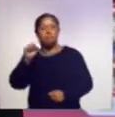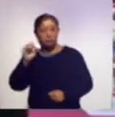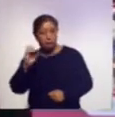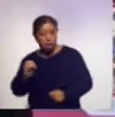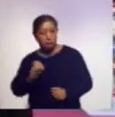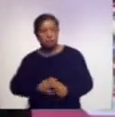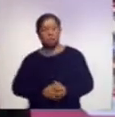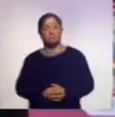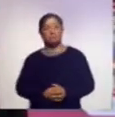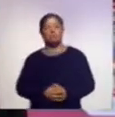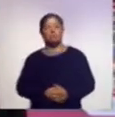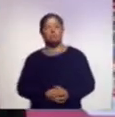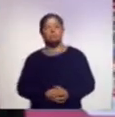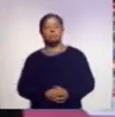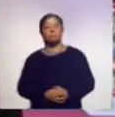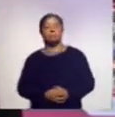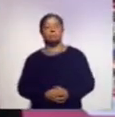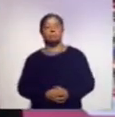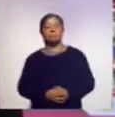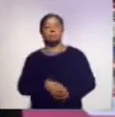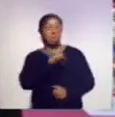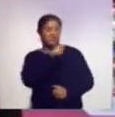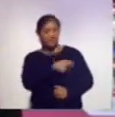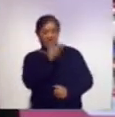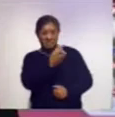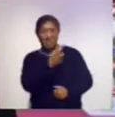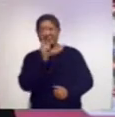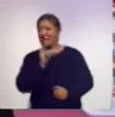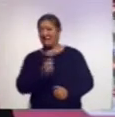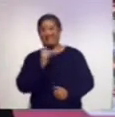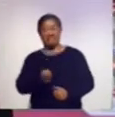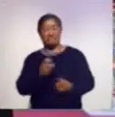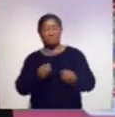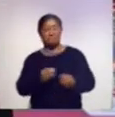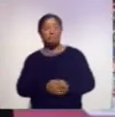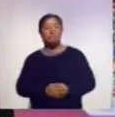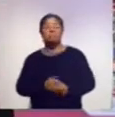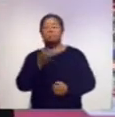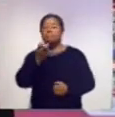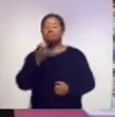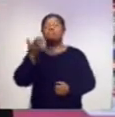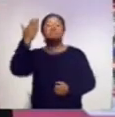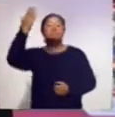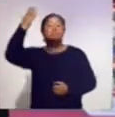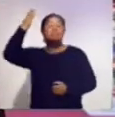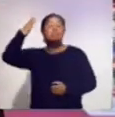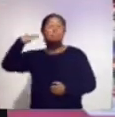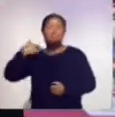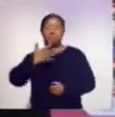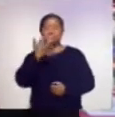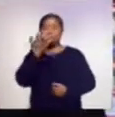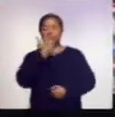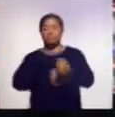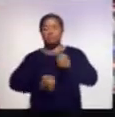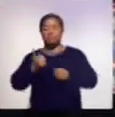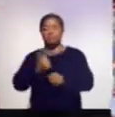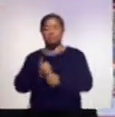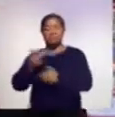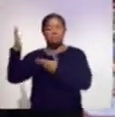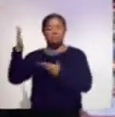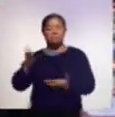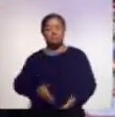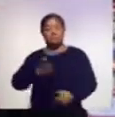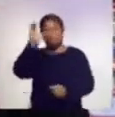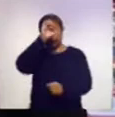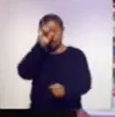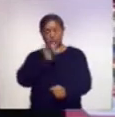muy significativo porque precisamente si hace 500 años llegó la cultura que fue la que nos trajo la